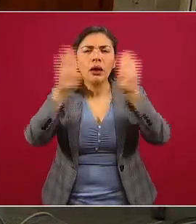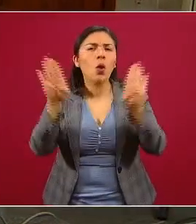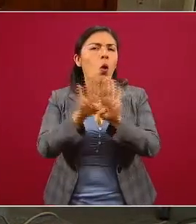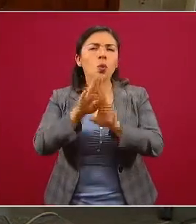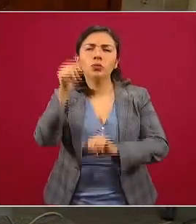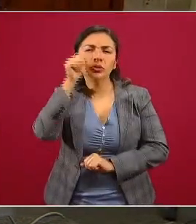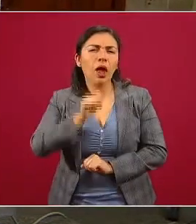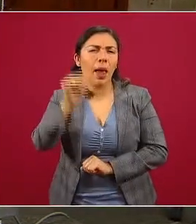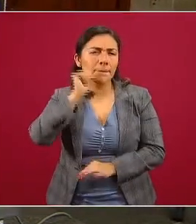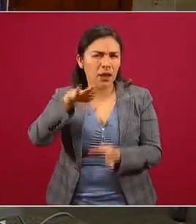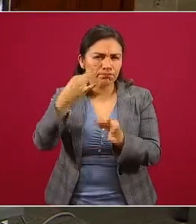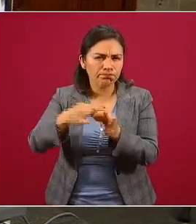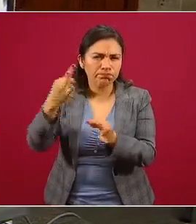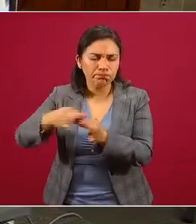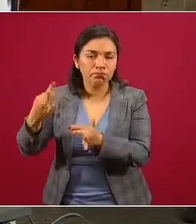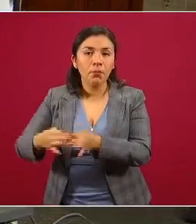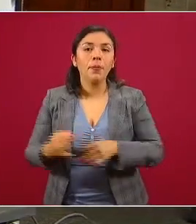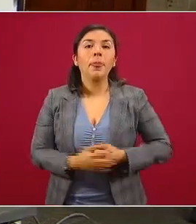hace siempre,